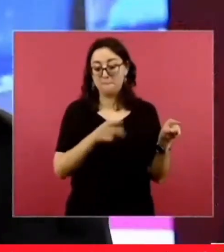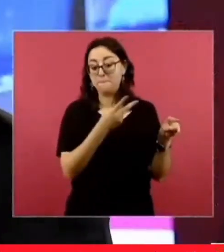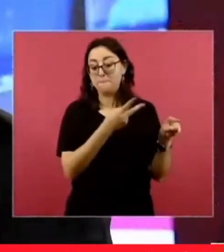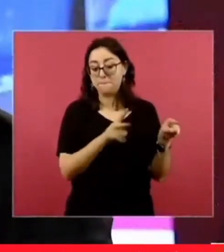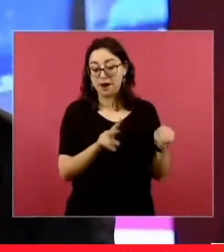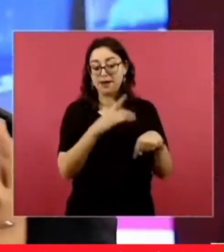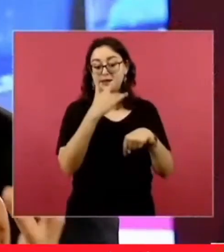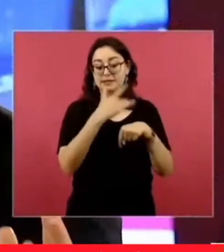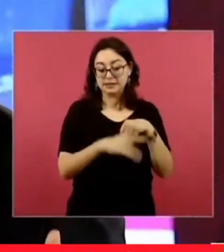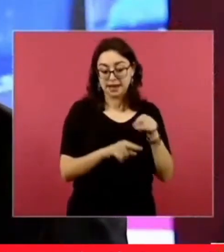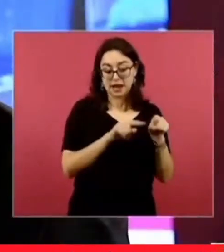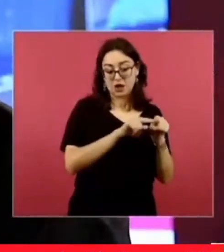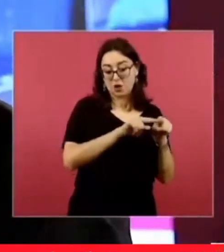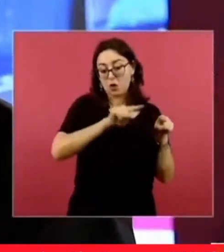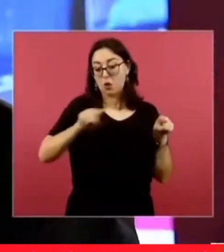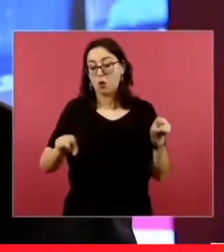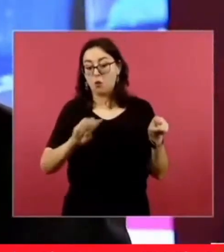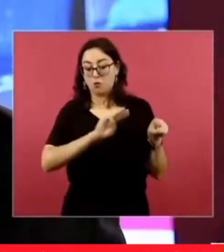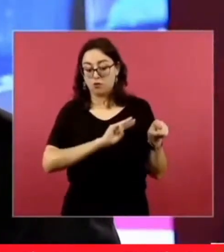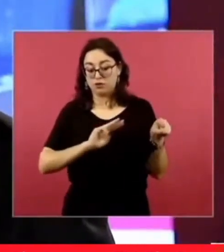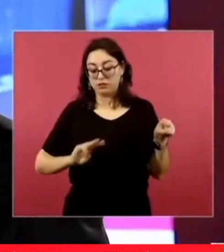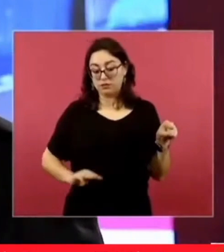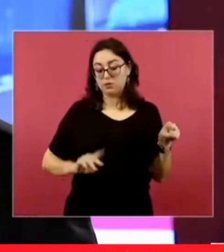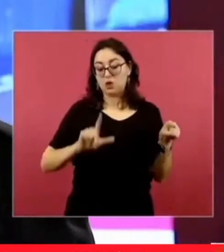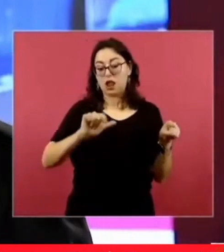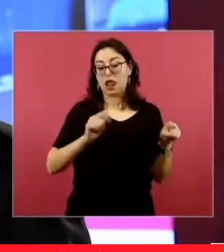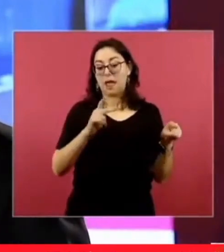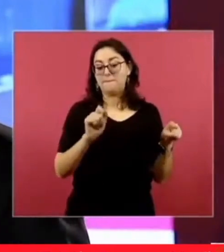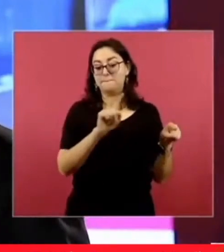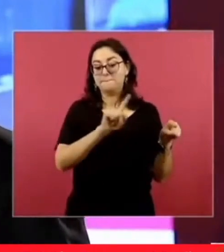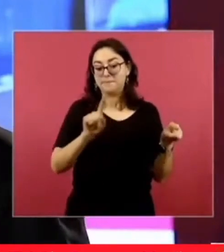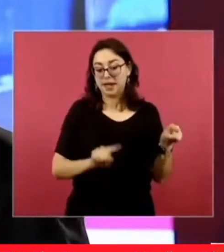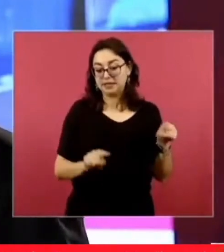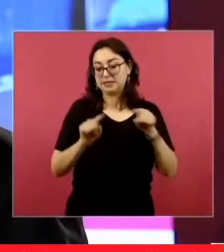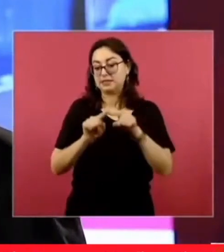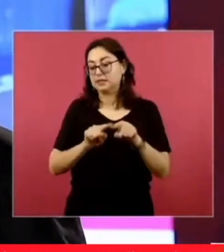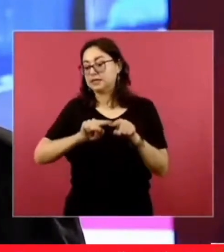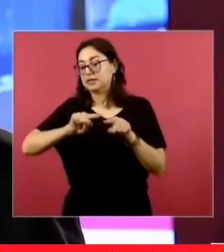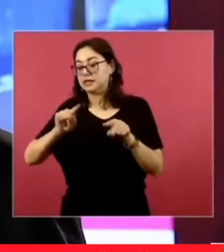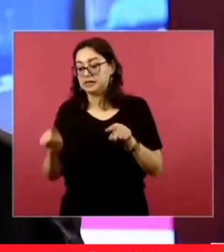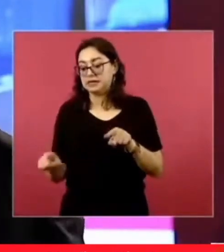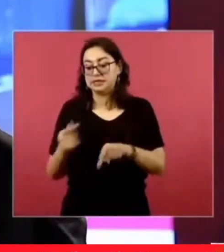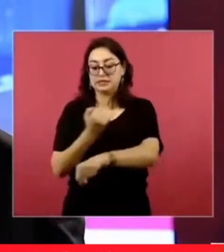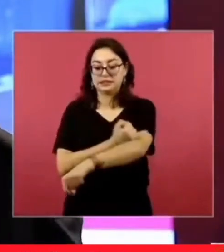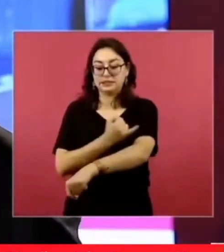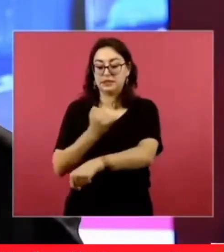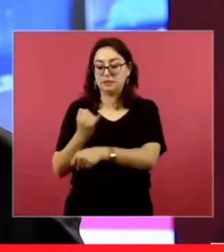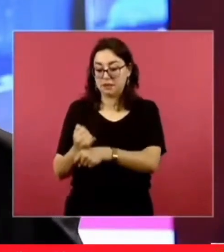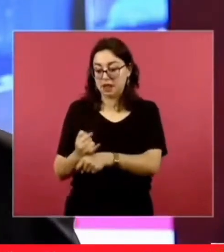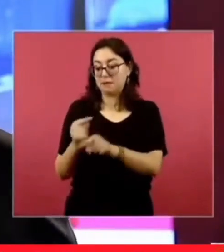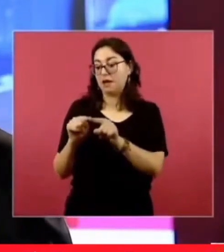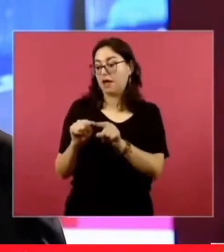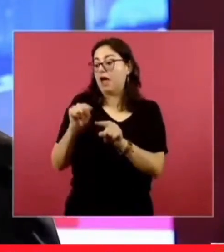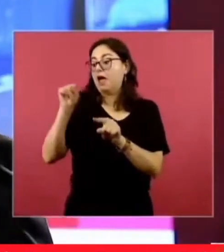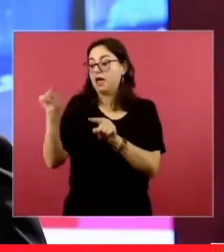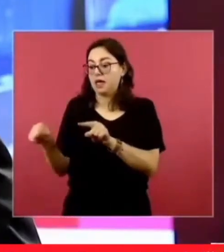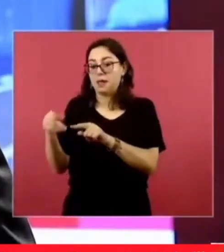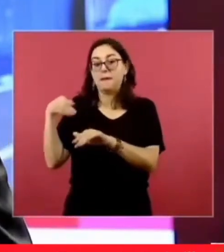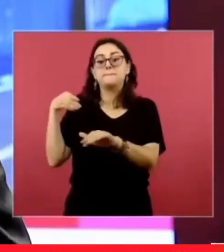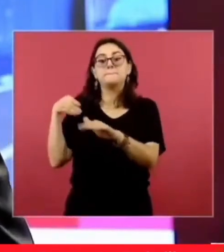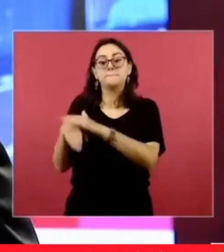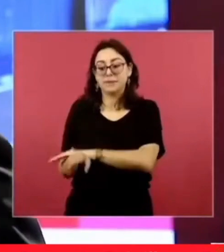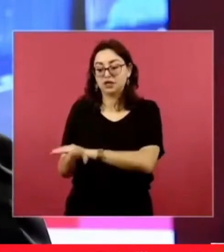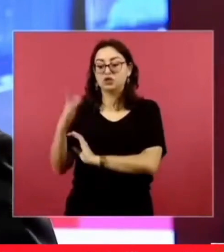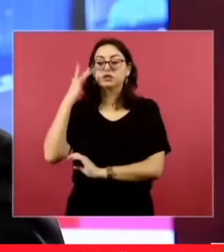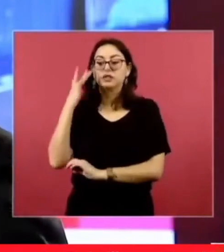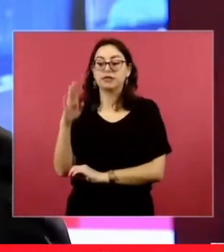municipio de La Paz y la alcaldía de Iztapalapa en la Ciudad de México, conectando esta zona con el metro a la altura de la terminal